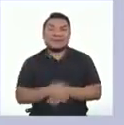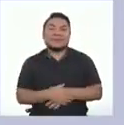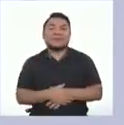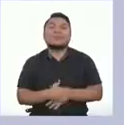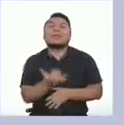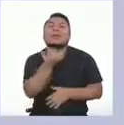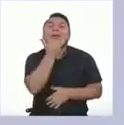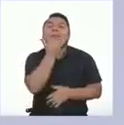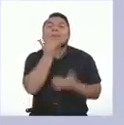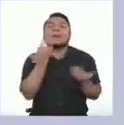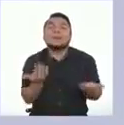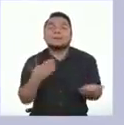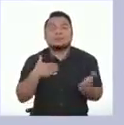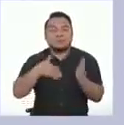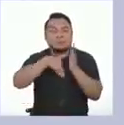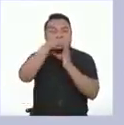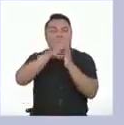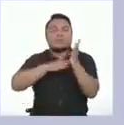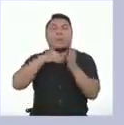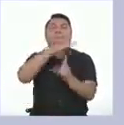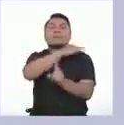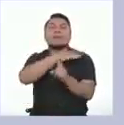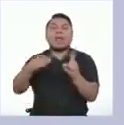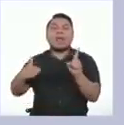¿qué pasaría si yo pinto la mitad?